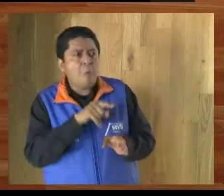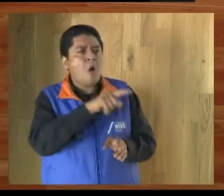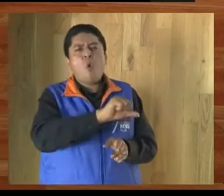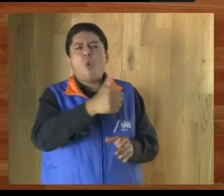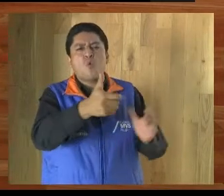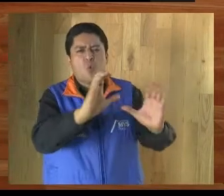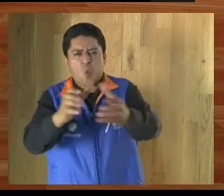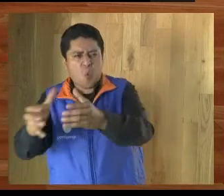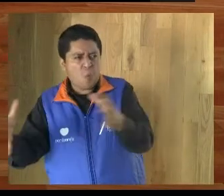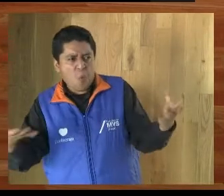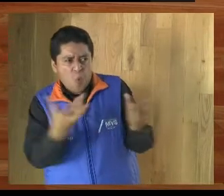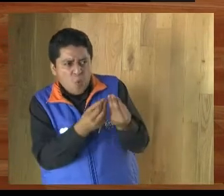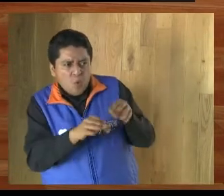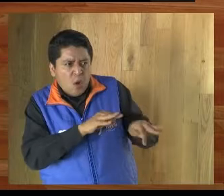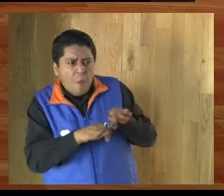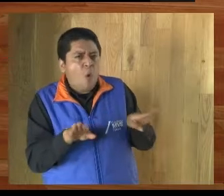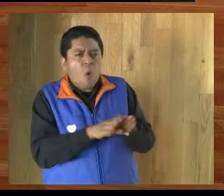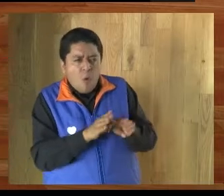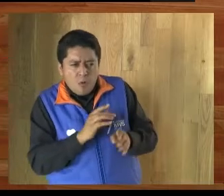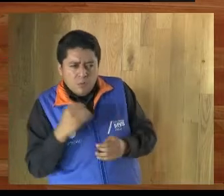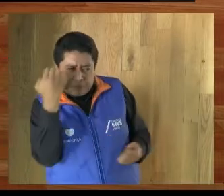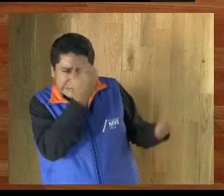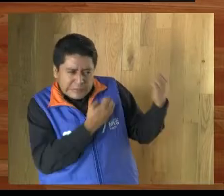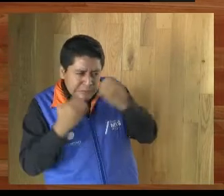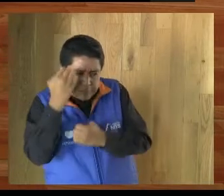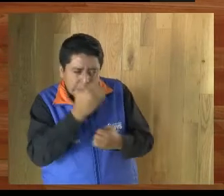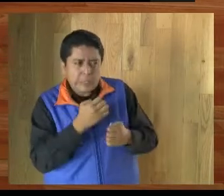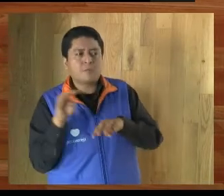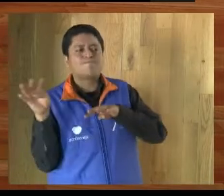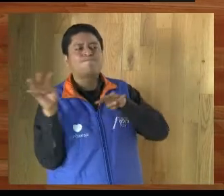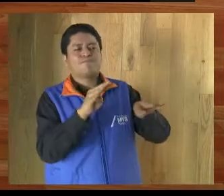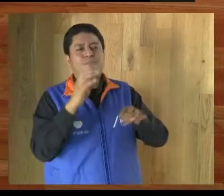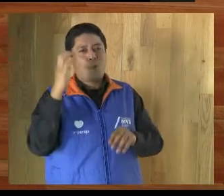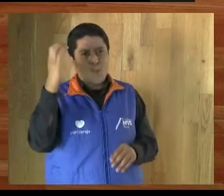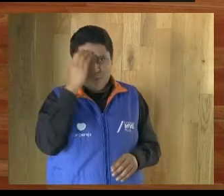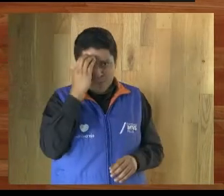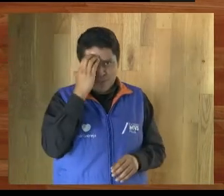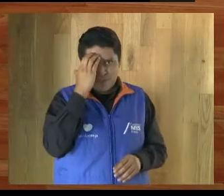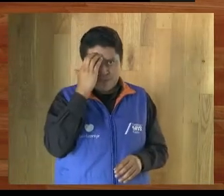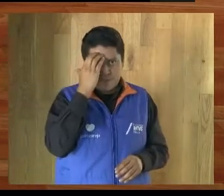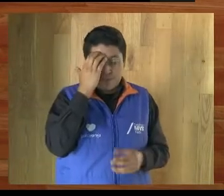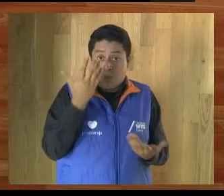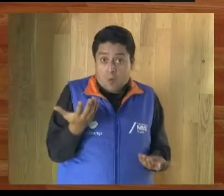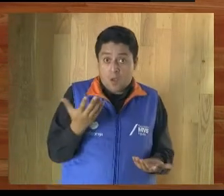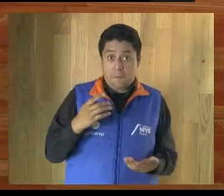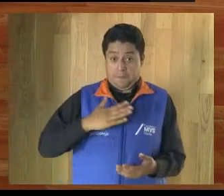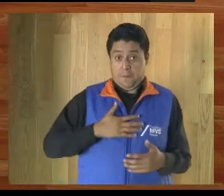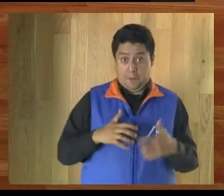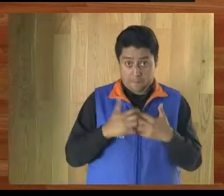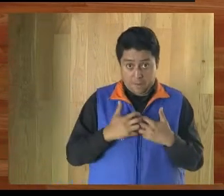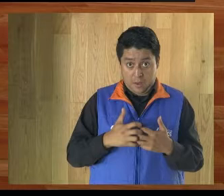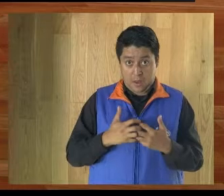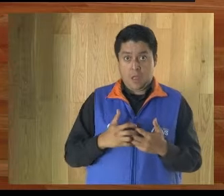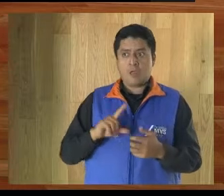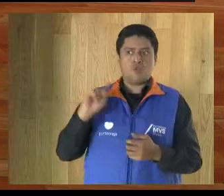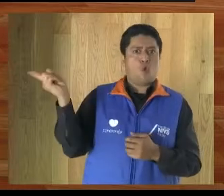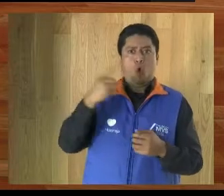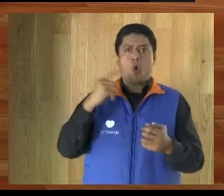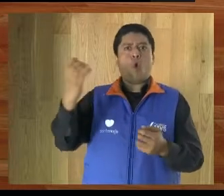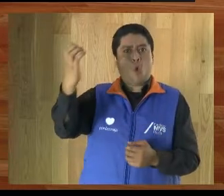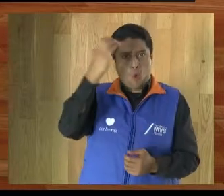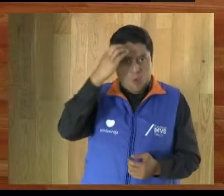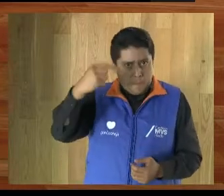de interés. Que hay beneficios en tener una reputación es indudable, lo comentaba al principio, y